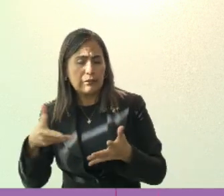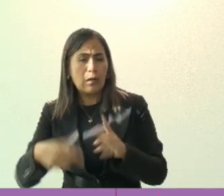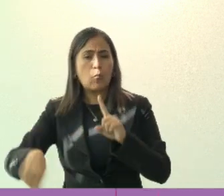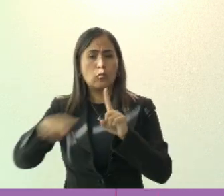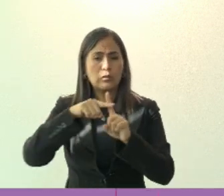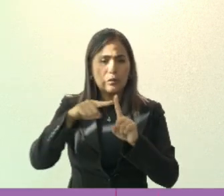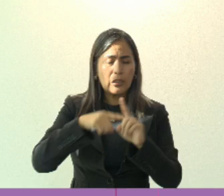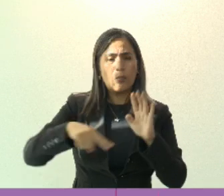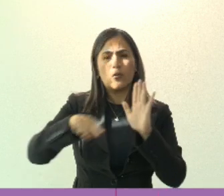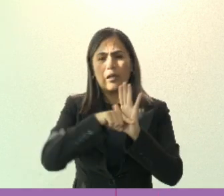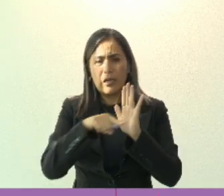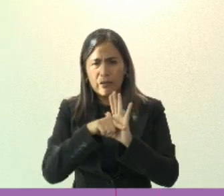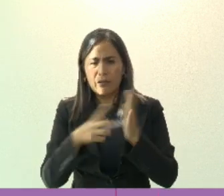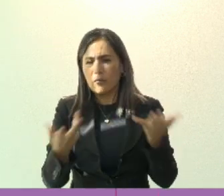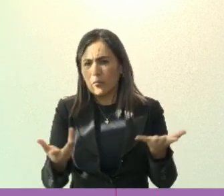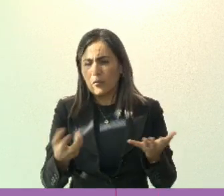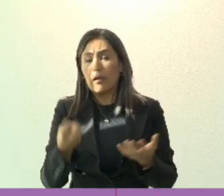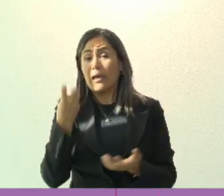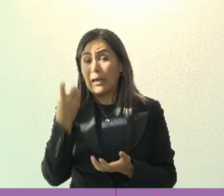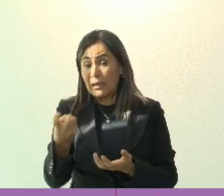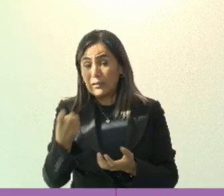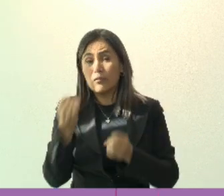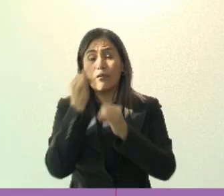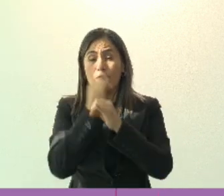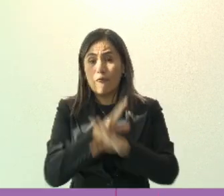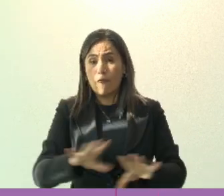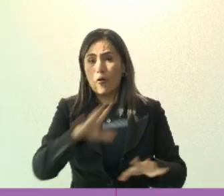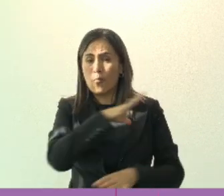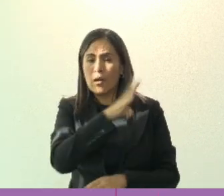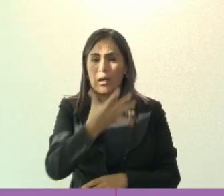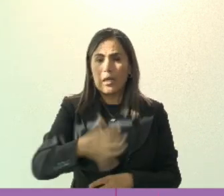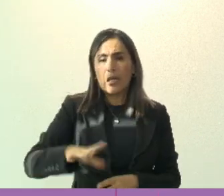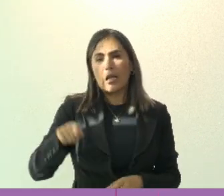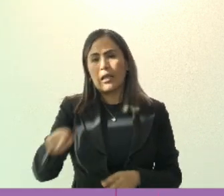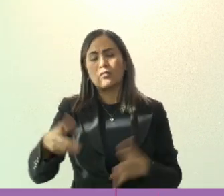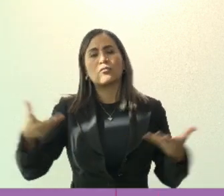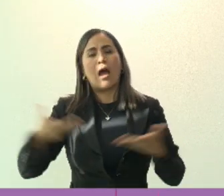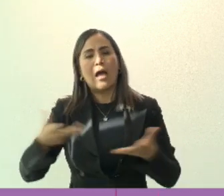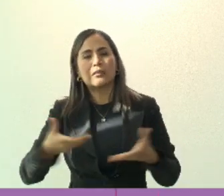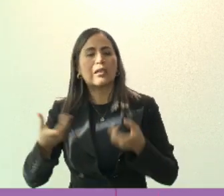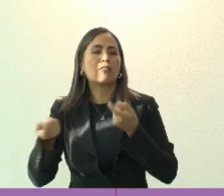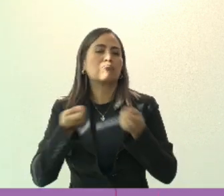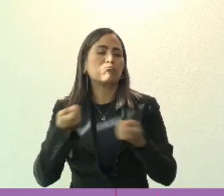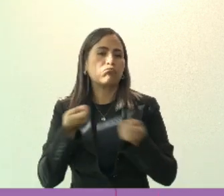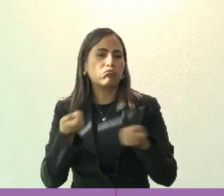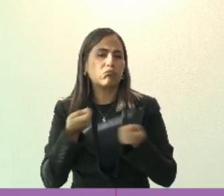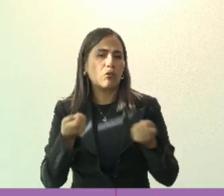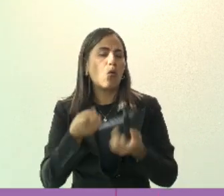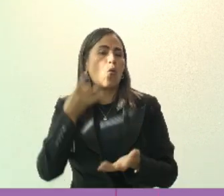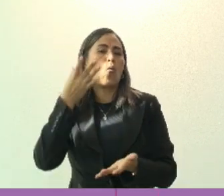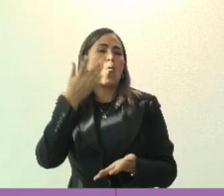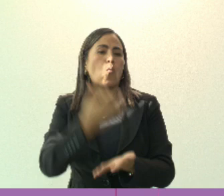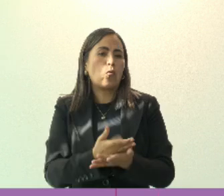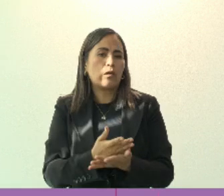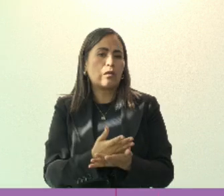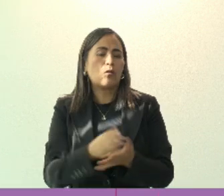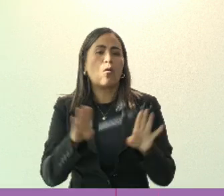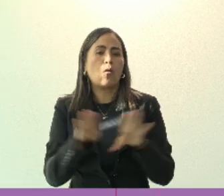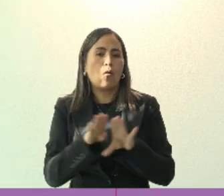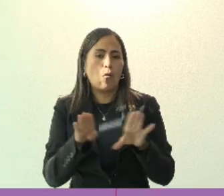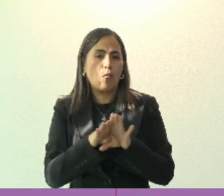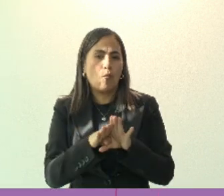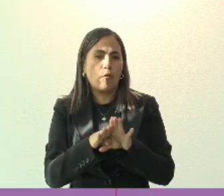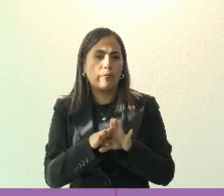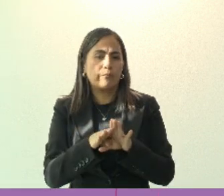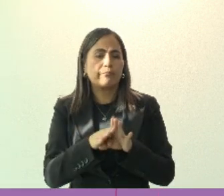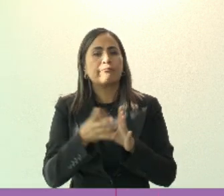tiene que hacer un informe general de gestión. Y para eso solo sí y únicamente lo pueden hacer si lo hacen de